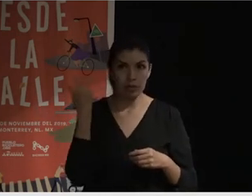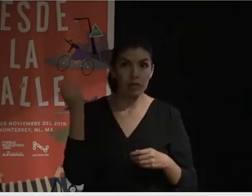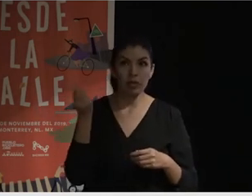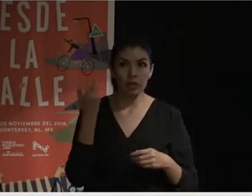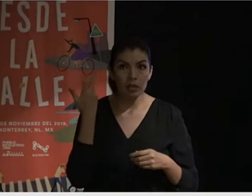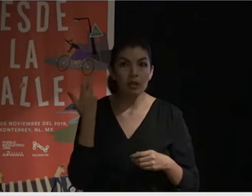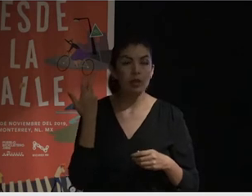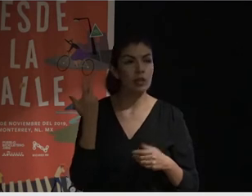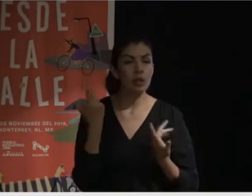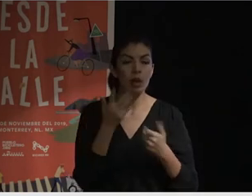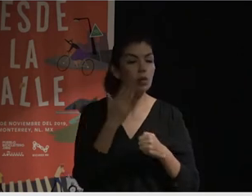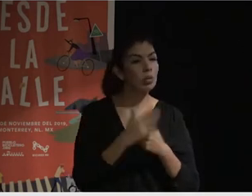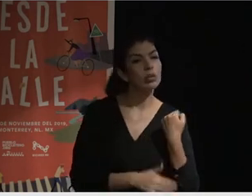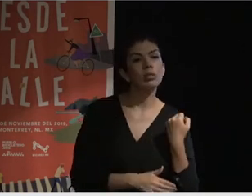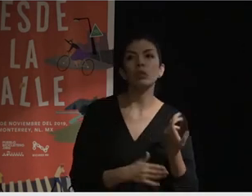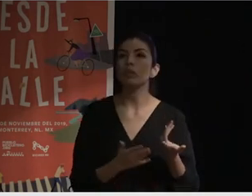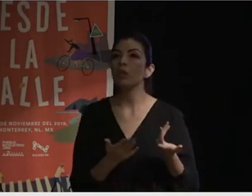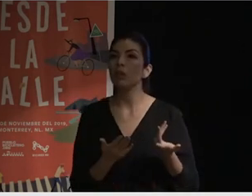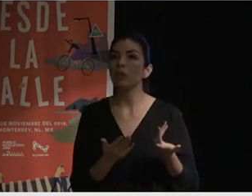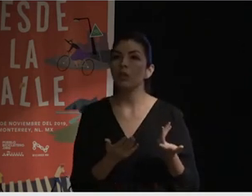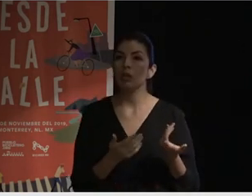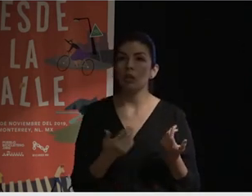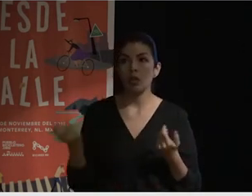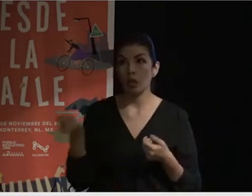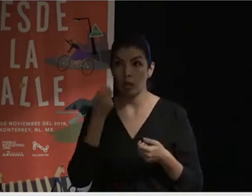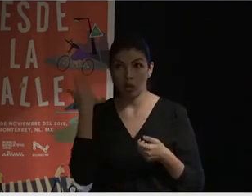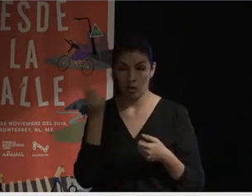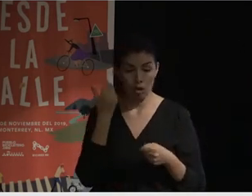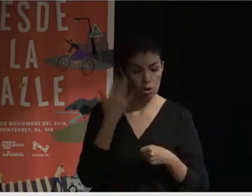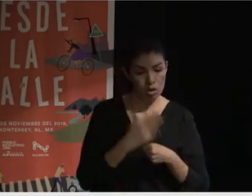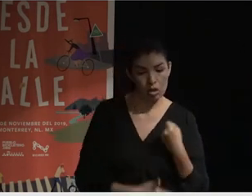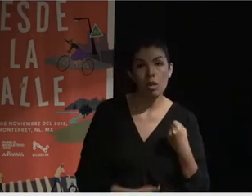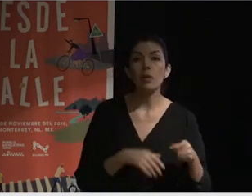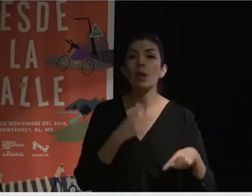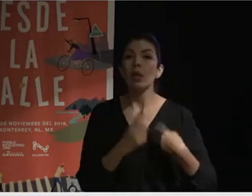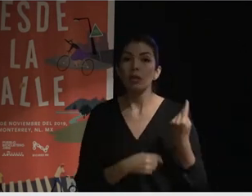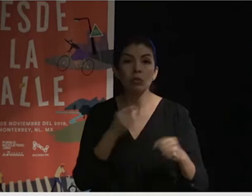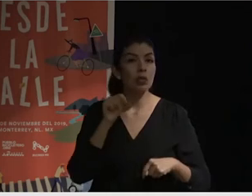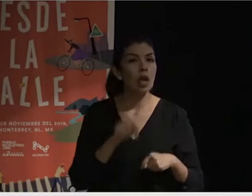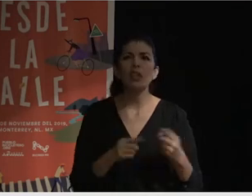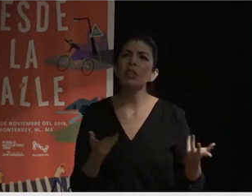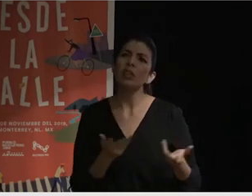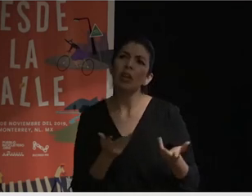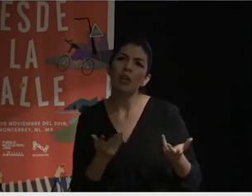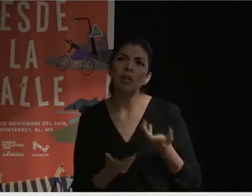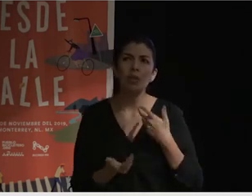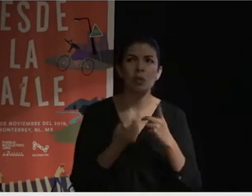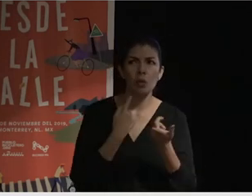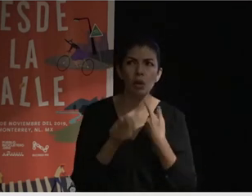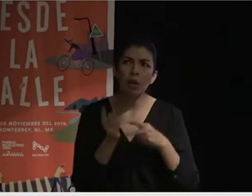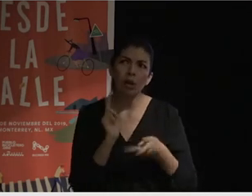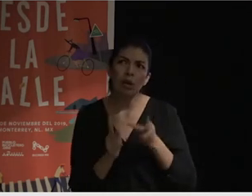con qué vamos a salir, pero la rendición de cuentas, ¿para quién va a ser? O sea, ¿cómo la vamos a hacer llegar a todas